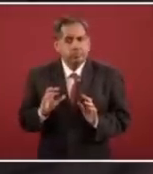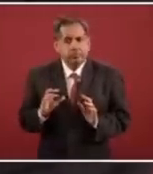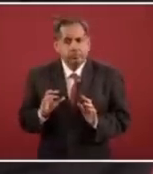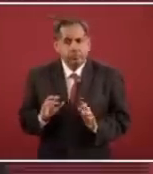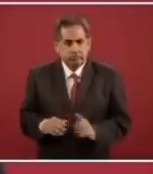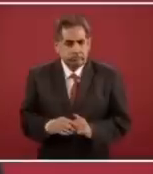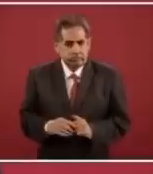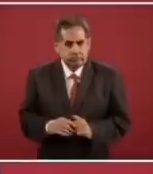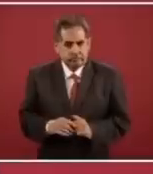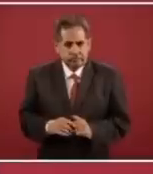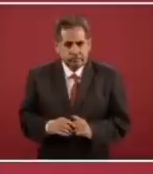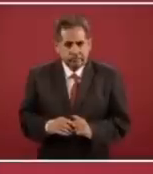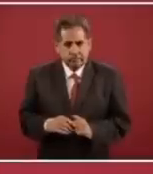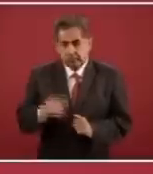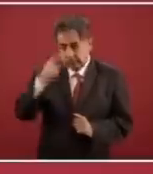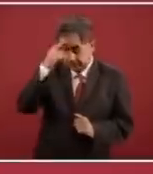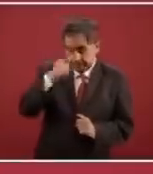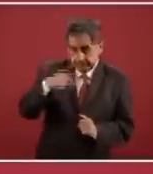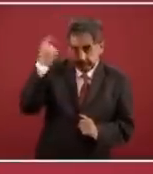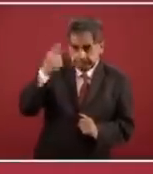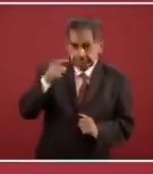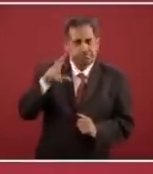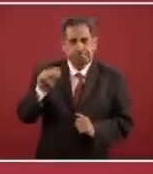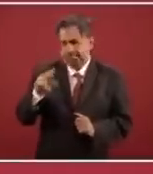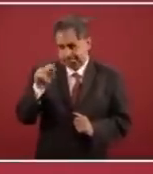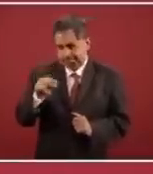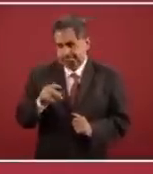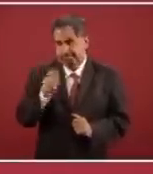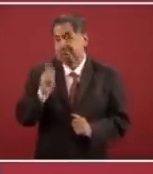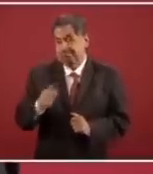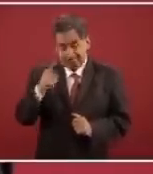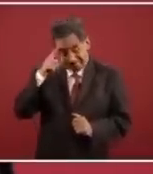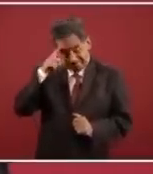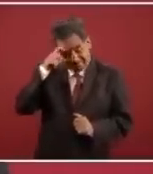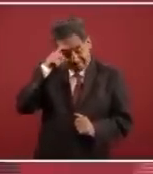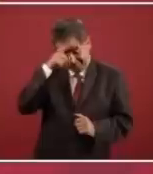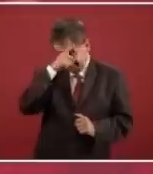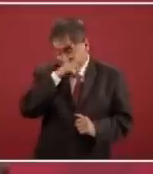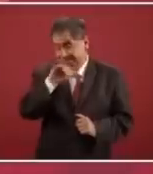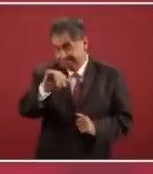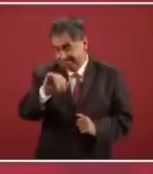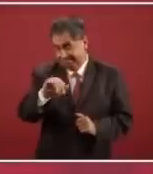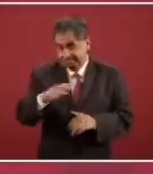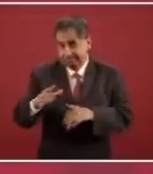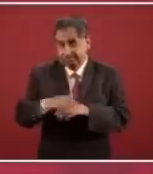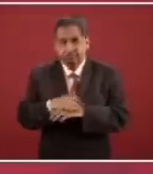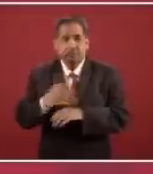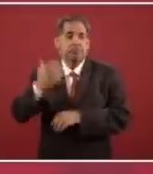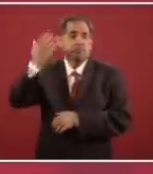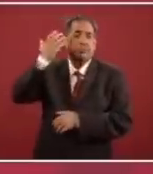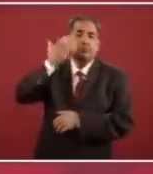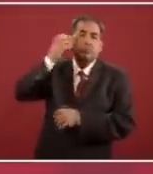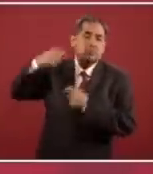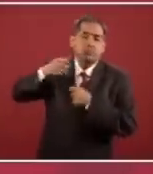no ha sido fácil para nosotros por esa herencia,